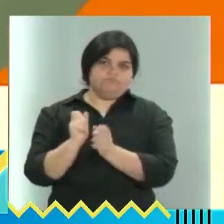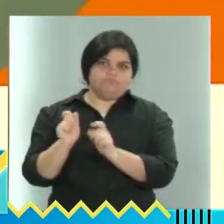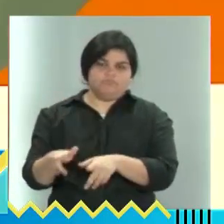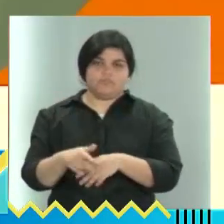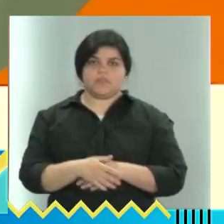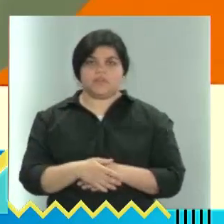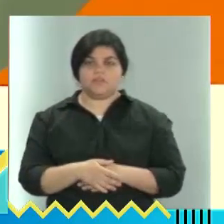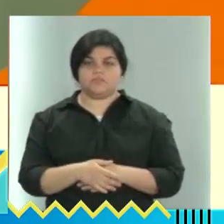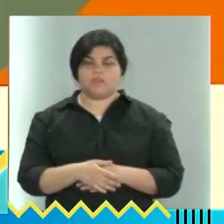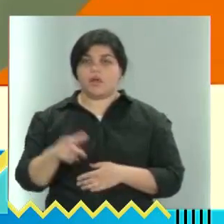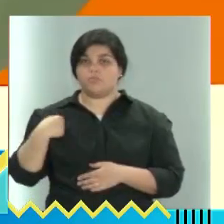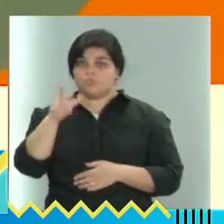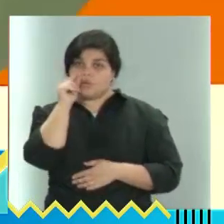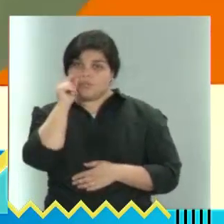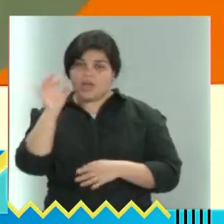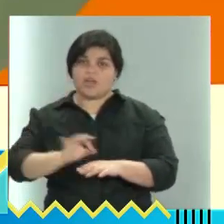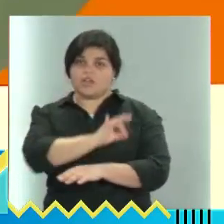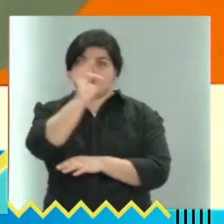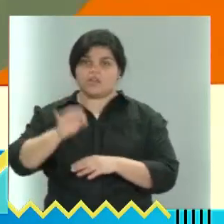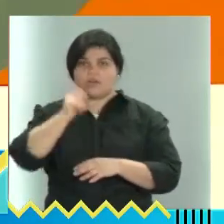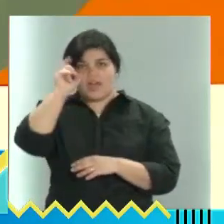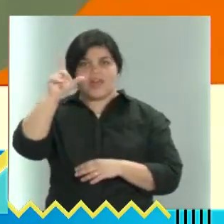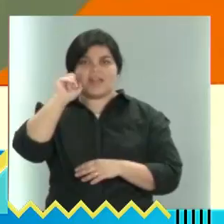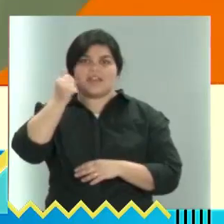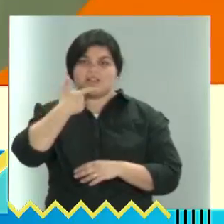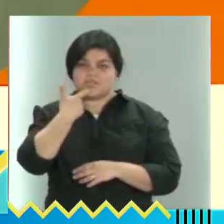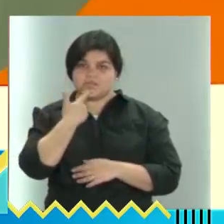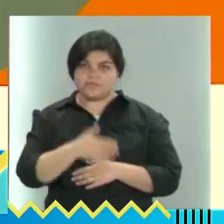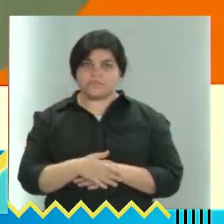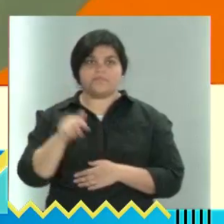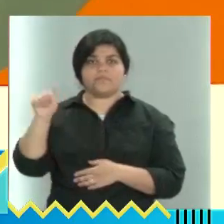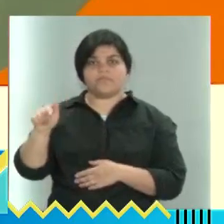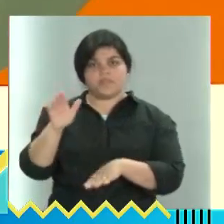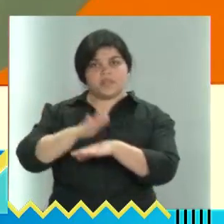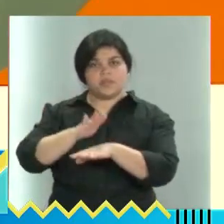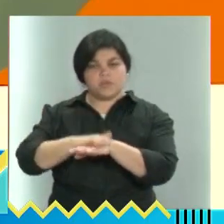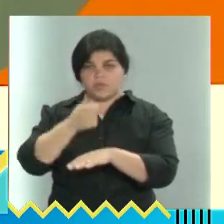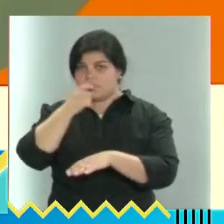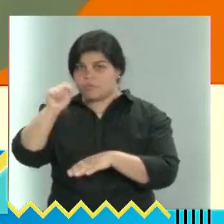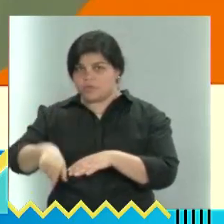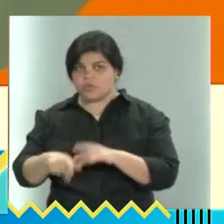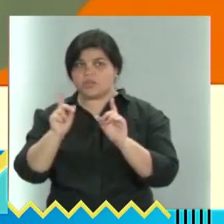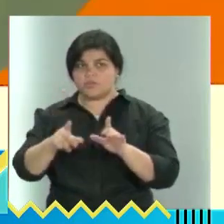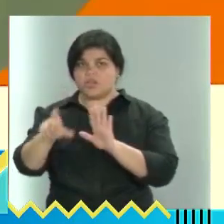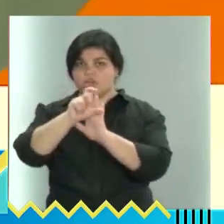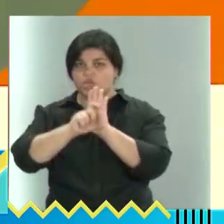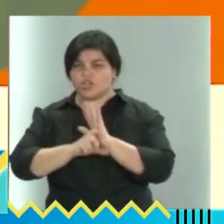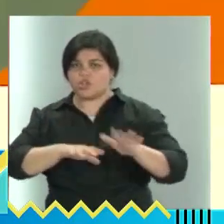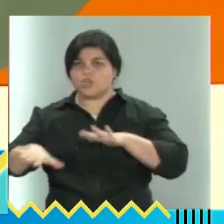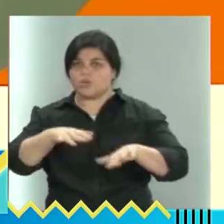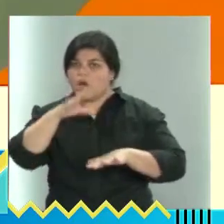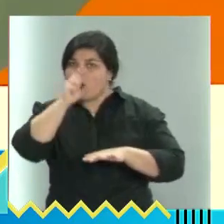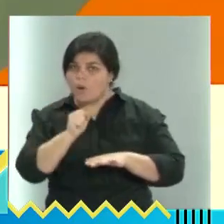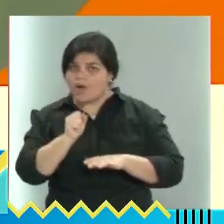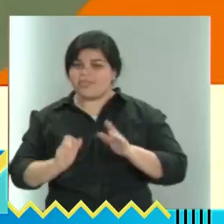padre, el ingeniero Elías Japaz, fue un gran estructuralista de acá de Mendoza y uno de los redactores del Código Sismorresistente de